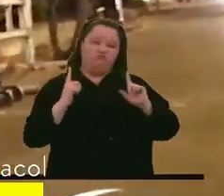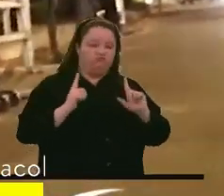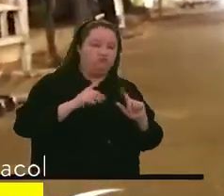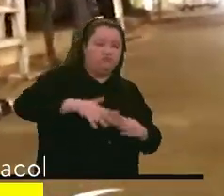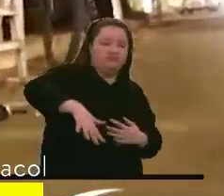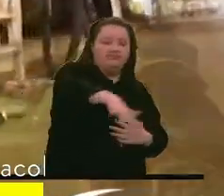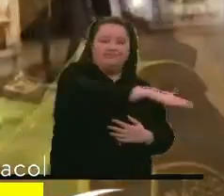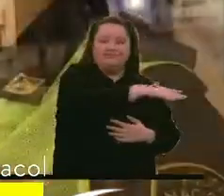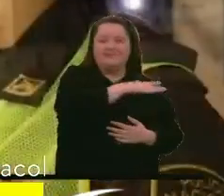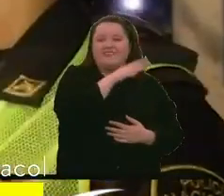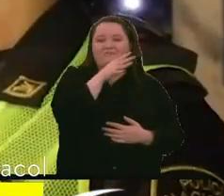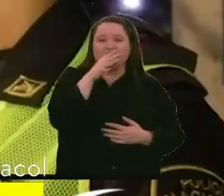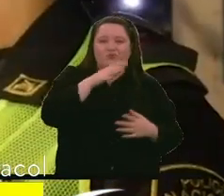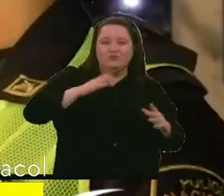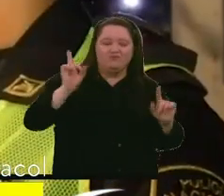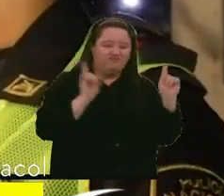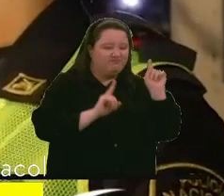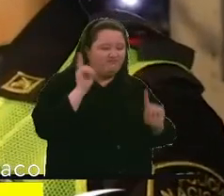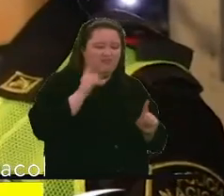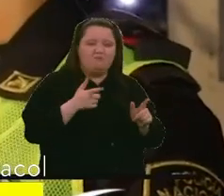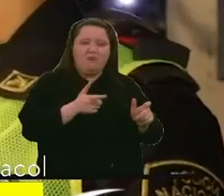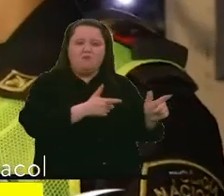Neiva.